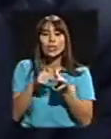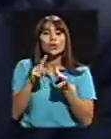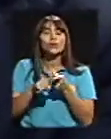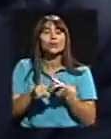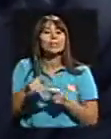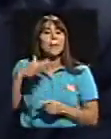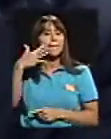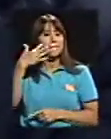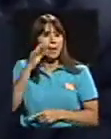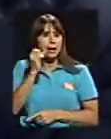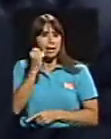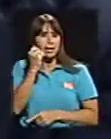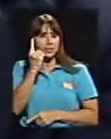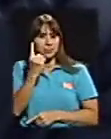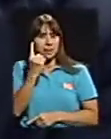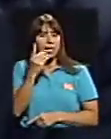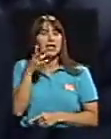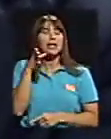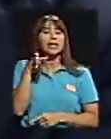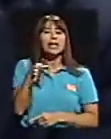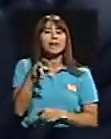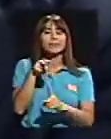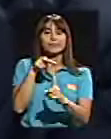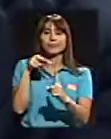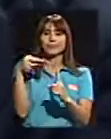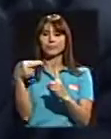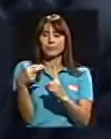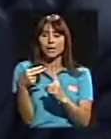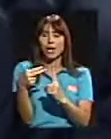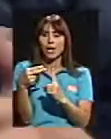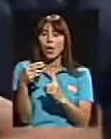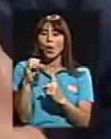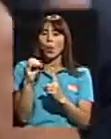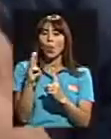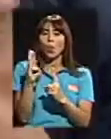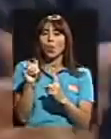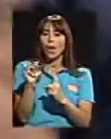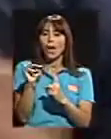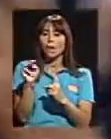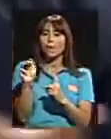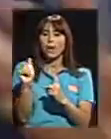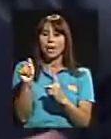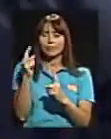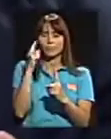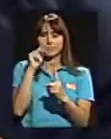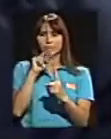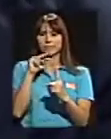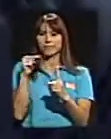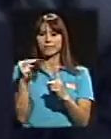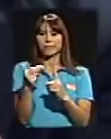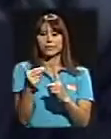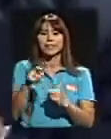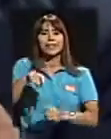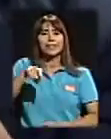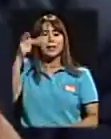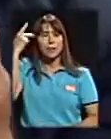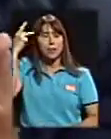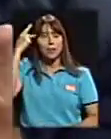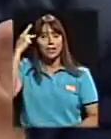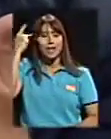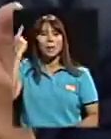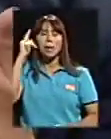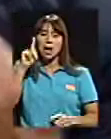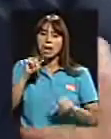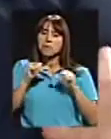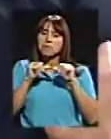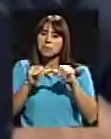parece entenderse que la lectura de Obama es política lo que se requiere para ir